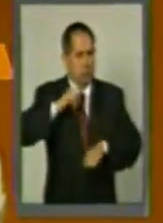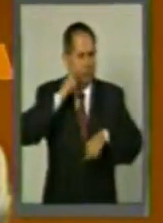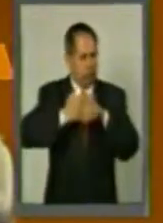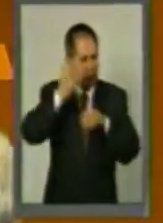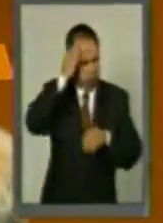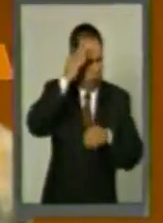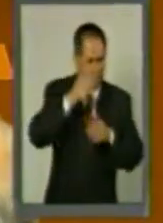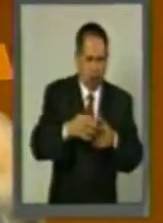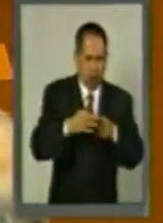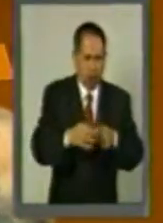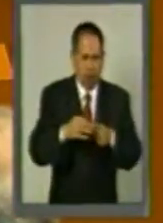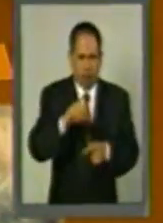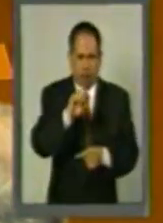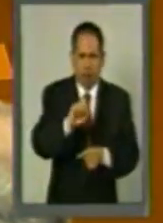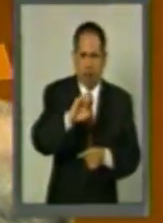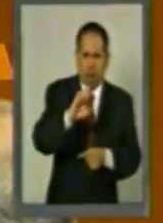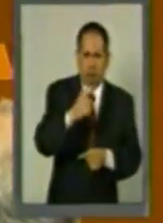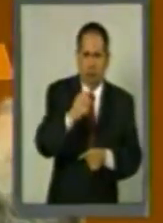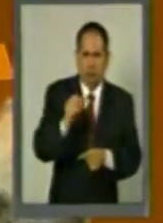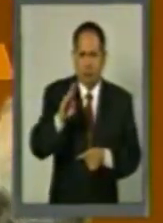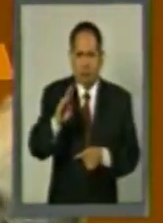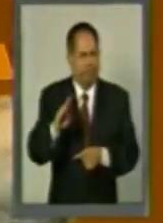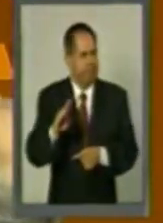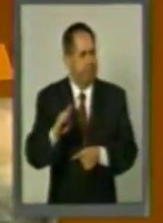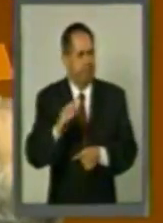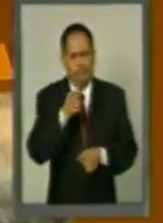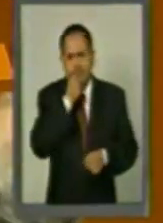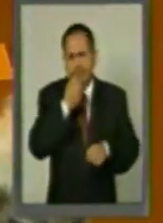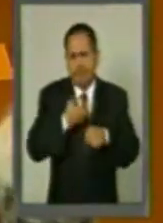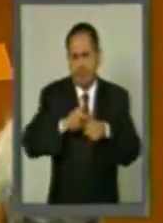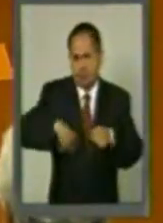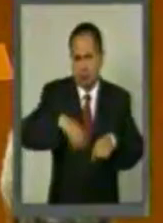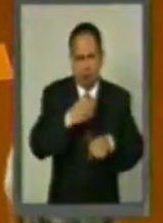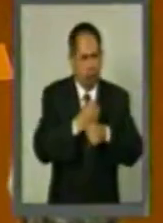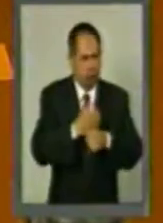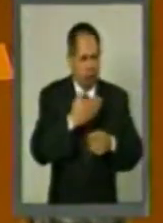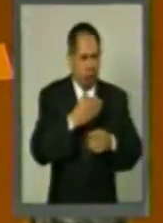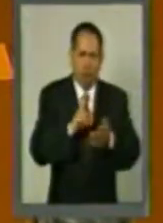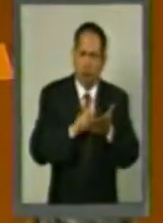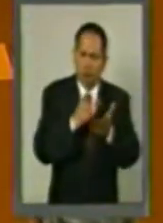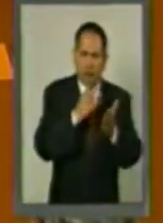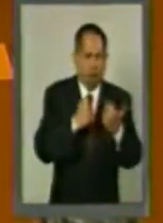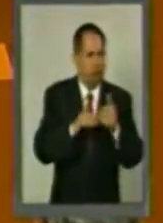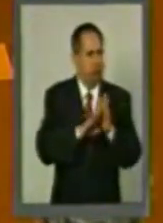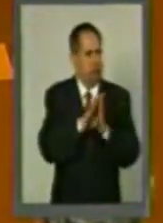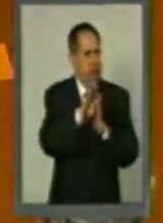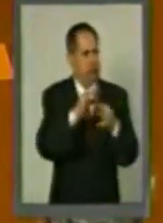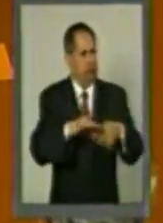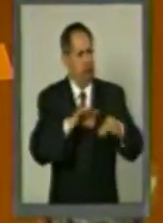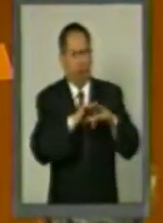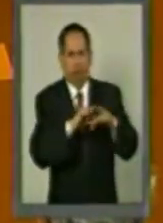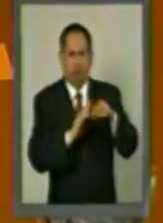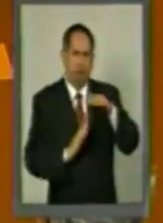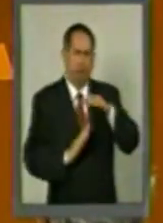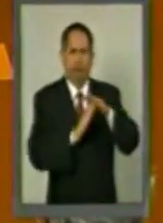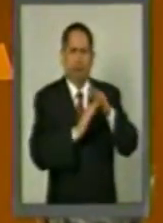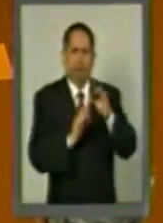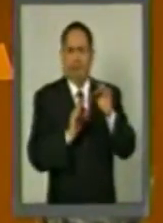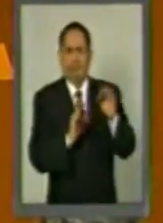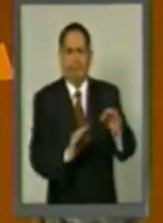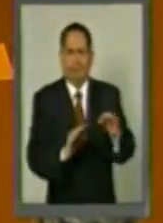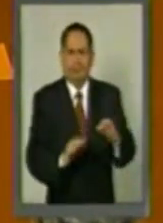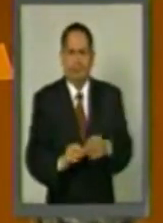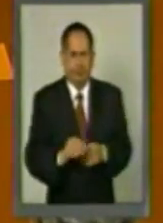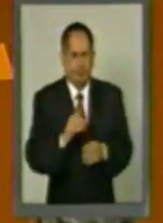la Secretaría de Gobernación ha recobrado relevancia como un espacio